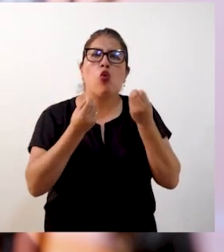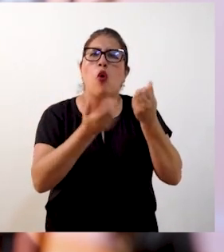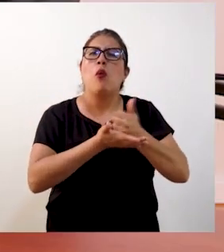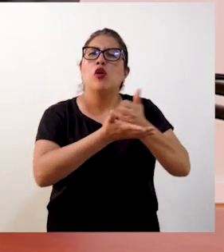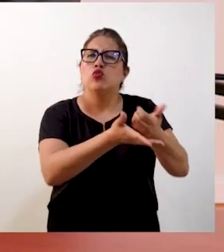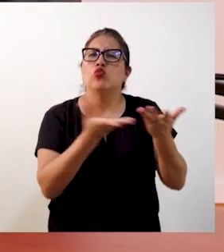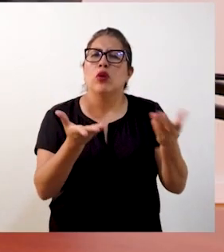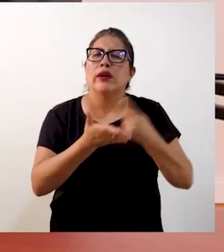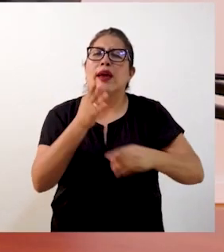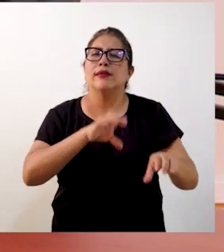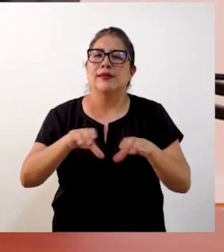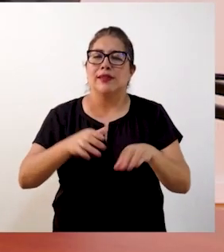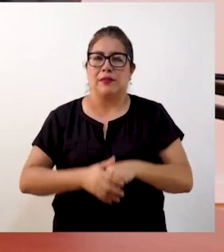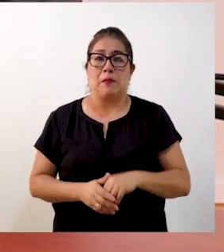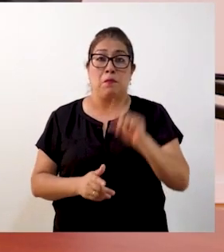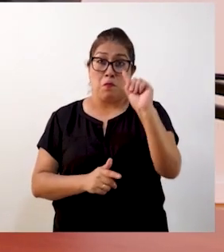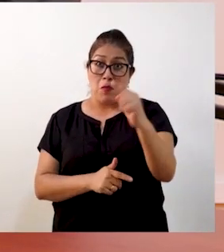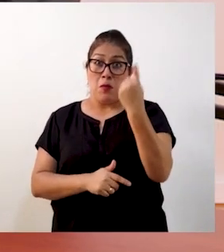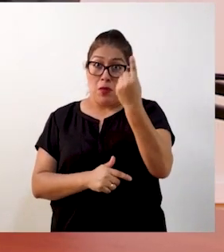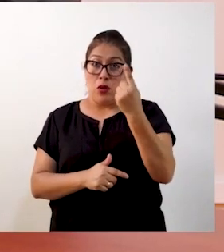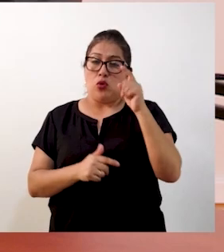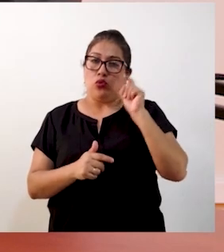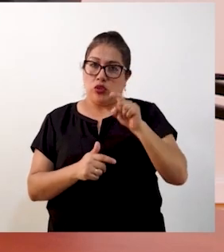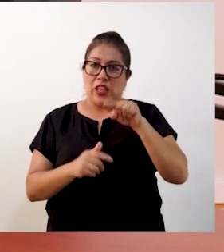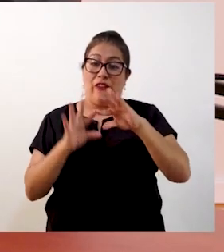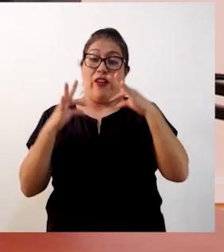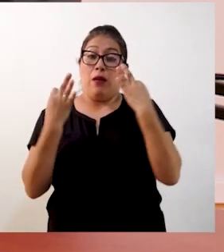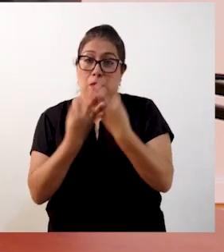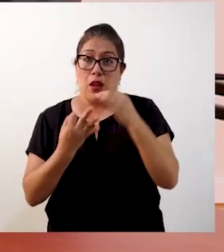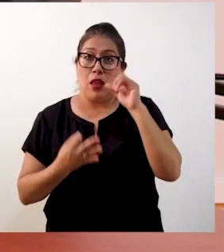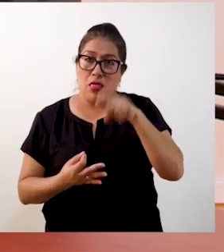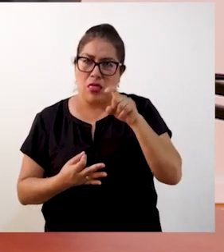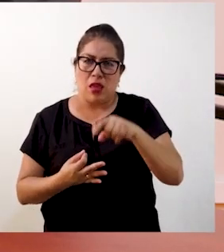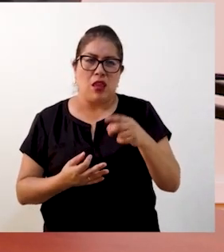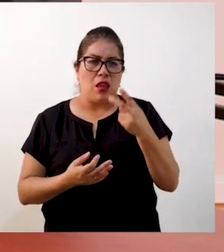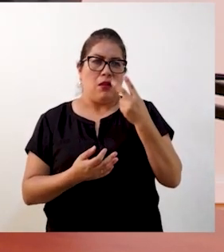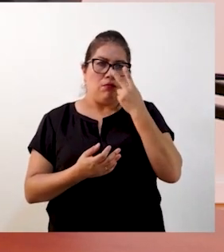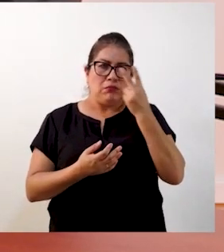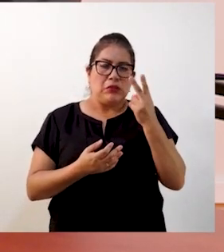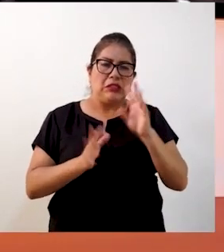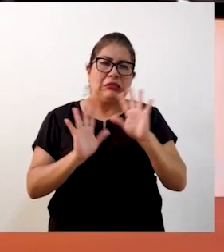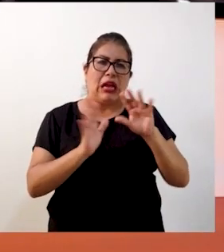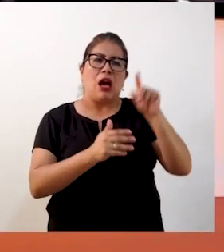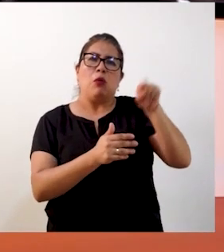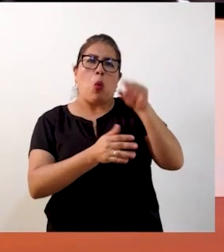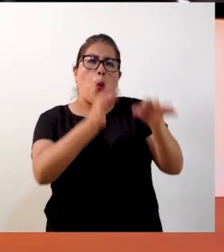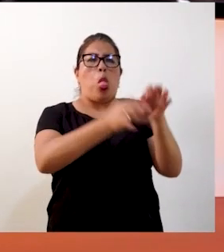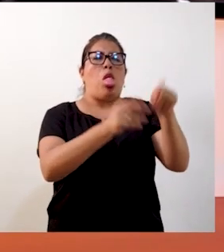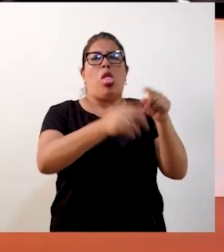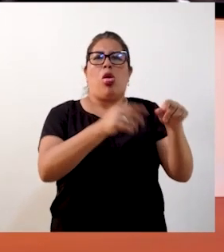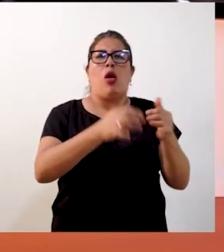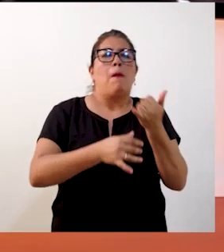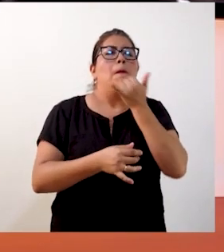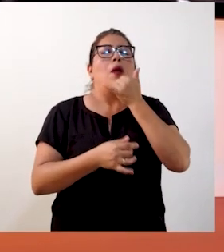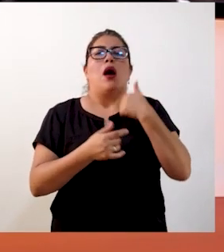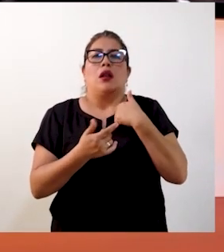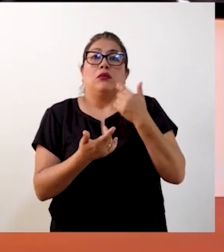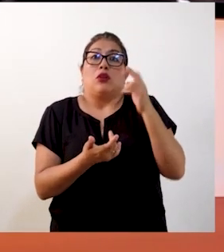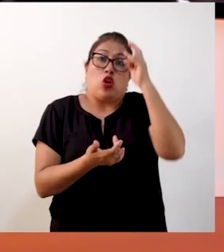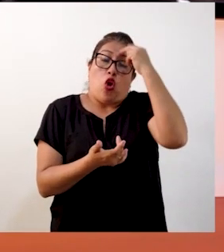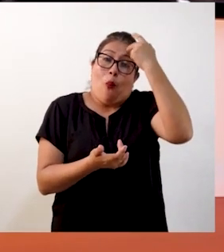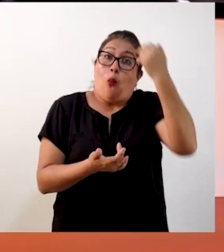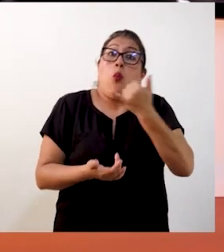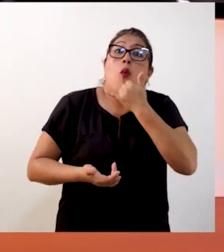debemos hacer? Primero, evitar los prejuicios. O sea, a veces confundimos lo frecuente con lo normal. Por